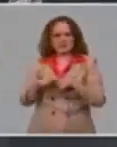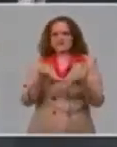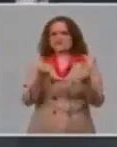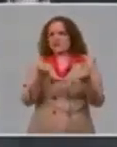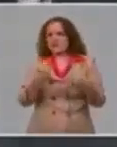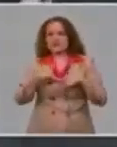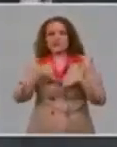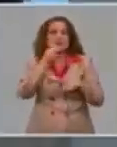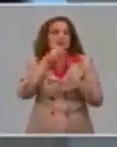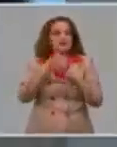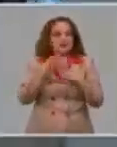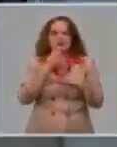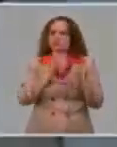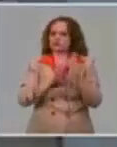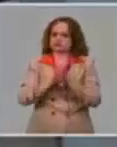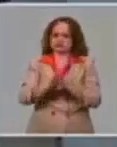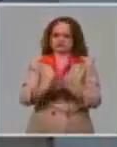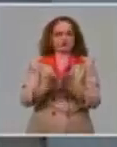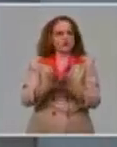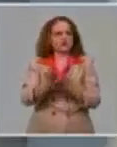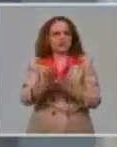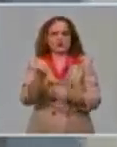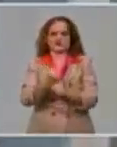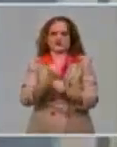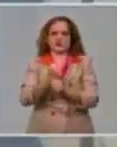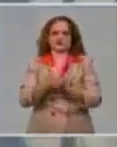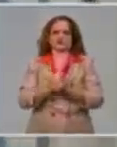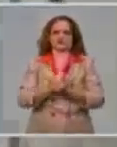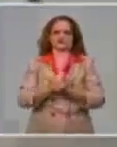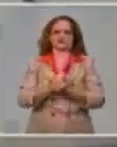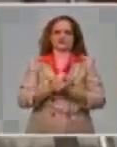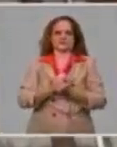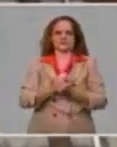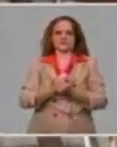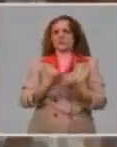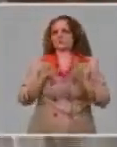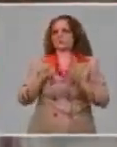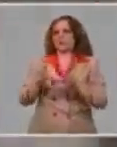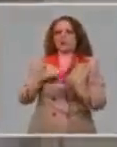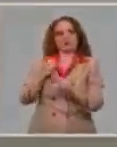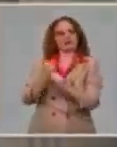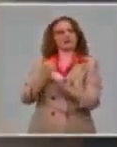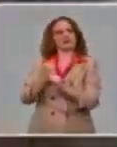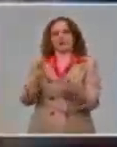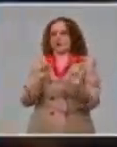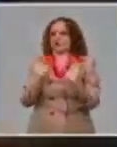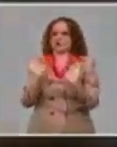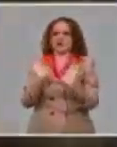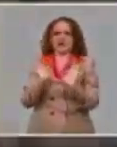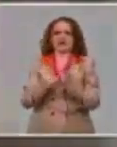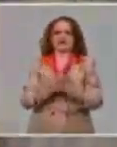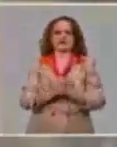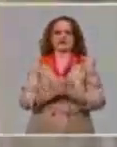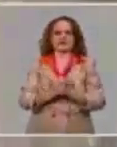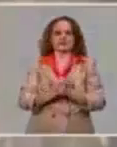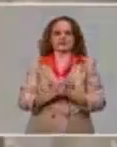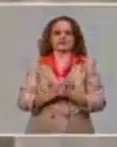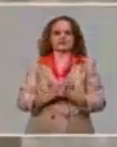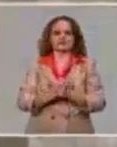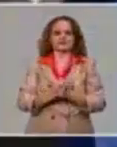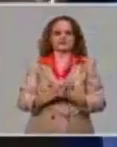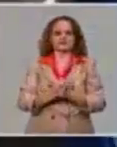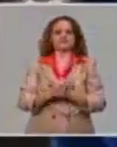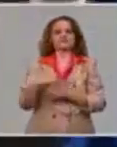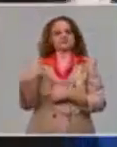por la secuencia exacta porque faltó algún material, pero no dejamos que la obra se atrase. Y entonces trabajamos contra la ruta crítica de la obra y buscándole